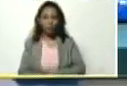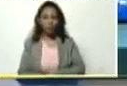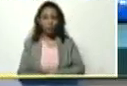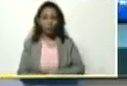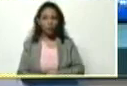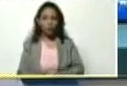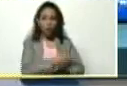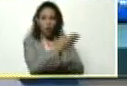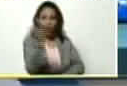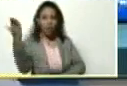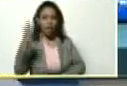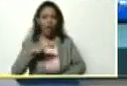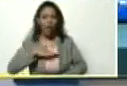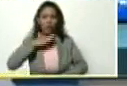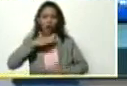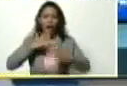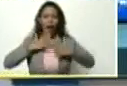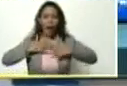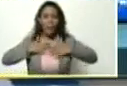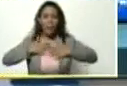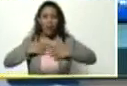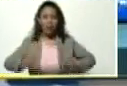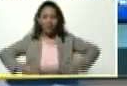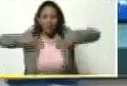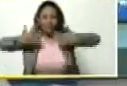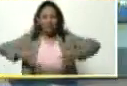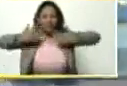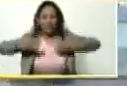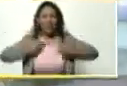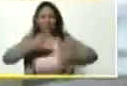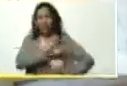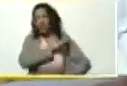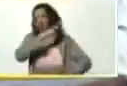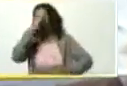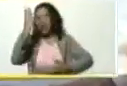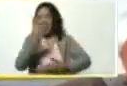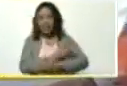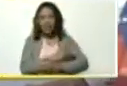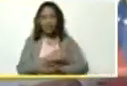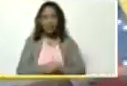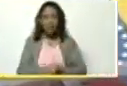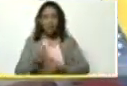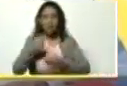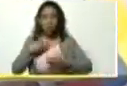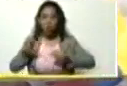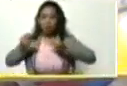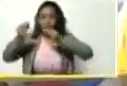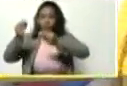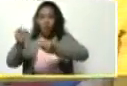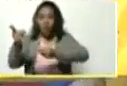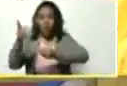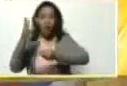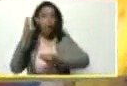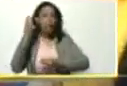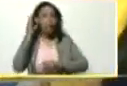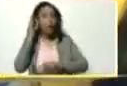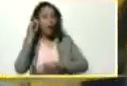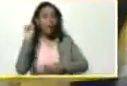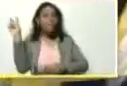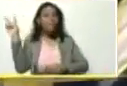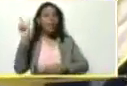Y ustedes me llenan a mí de una alegría y de una fuerza. Ahí le entregué el título a una muchacha de 22